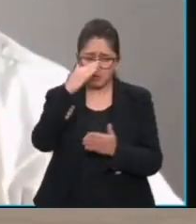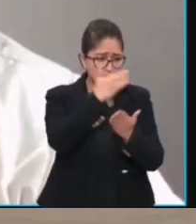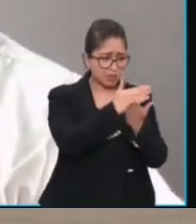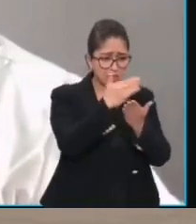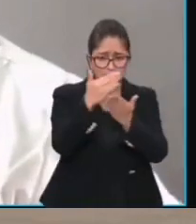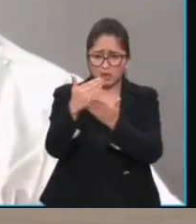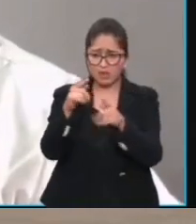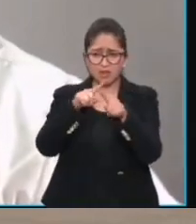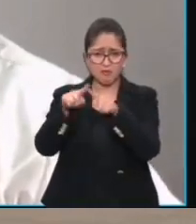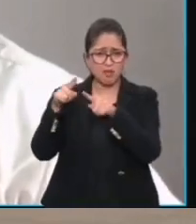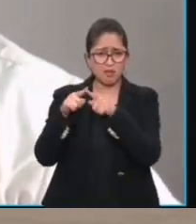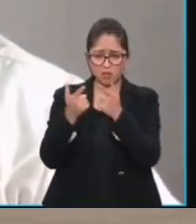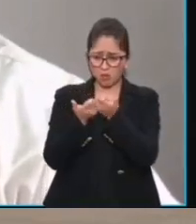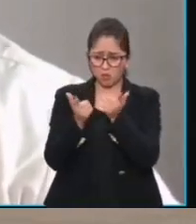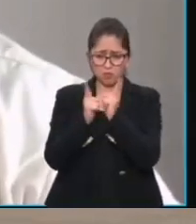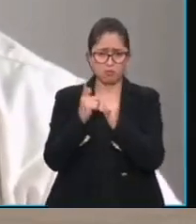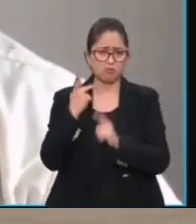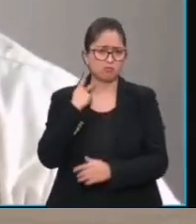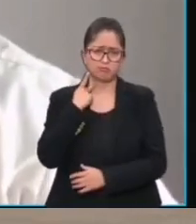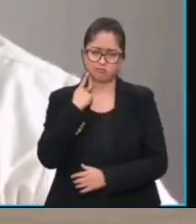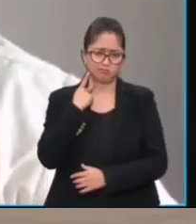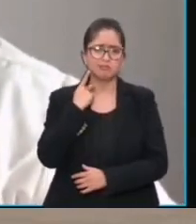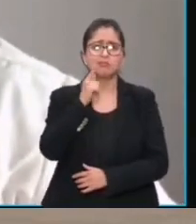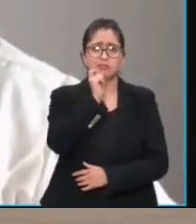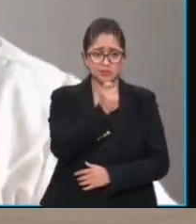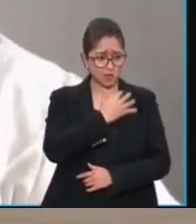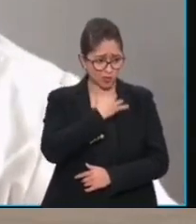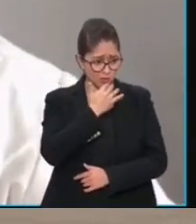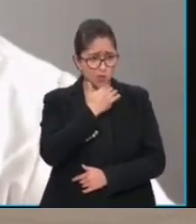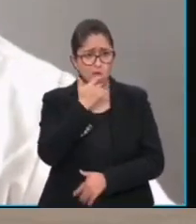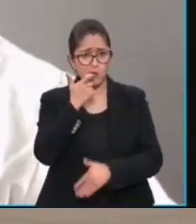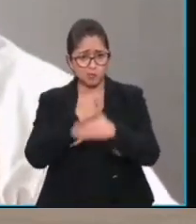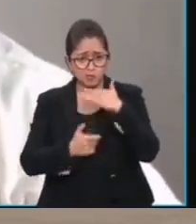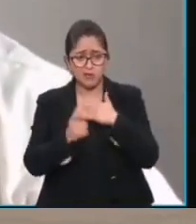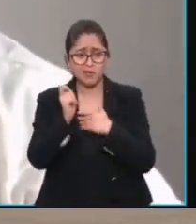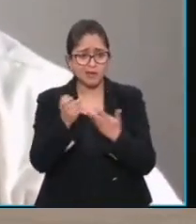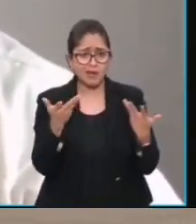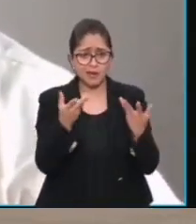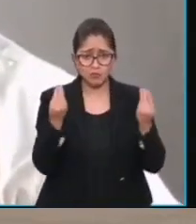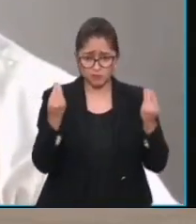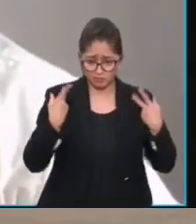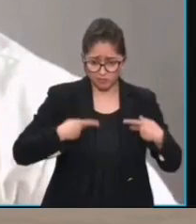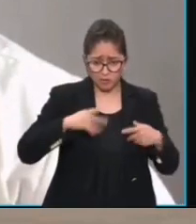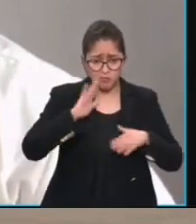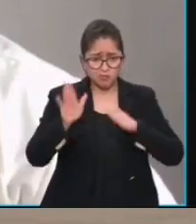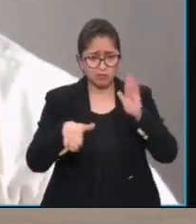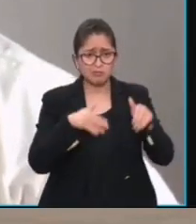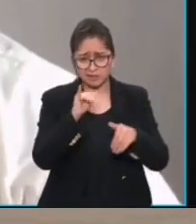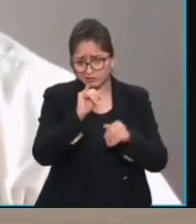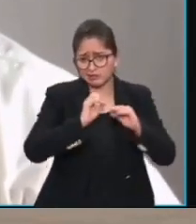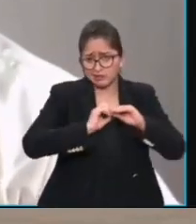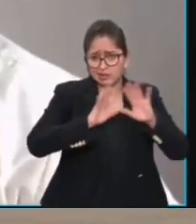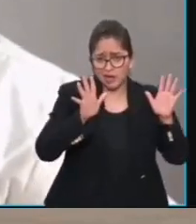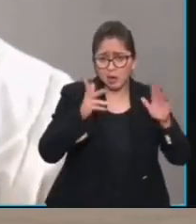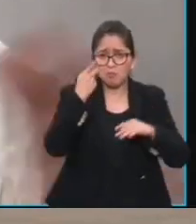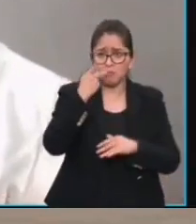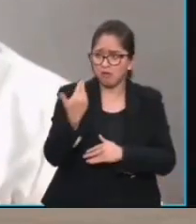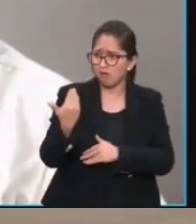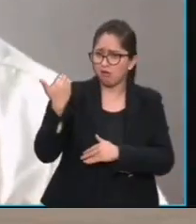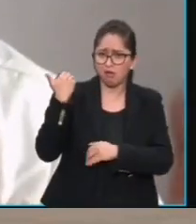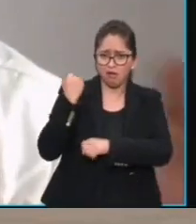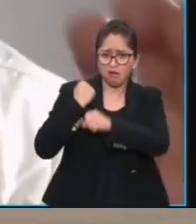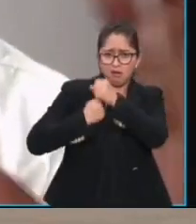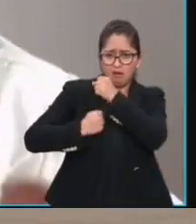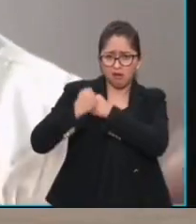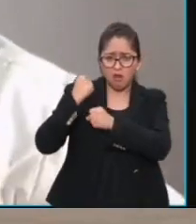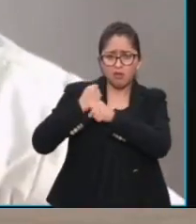efectivamente. Yo le quisiera recordar al PAN que no es nada más la ignorancia, sino la corrupción que subieron en los sexenios pasados los